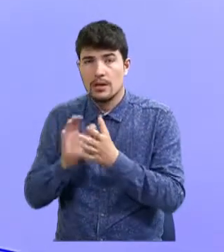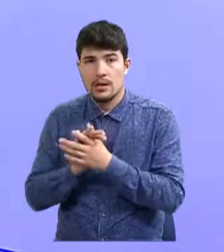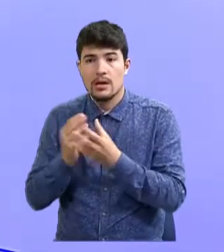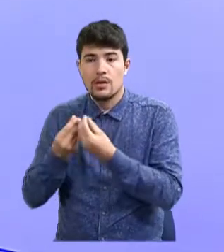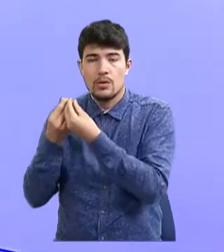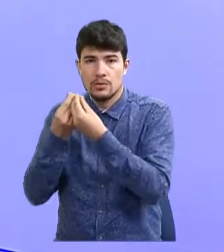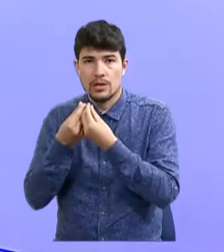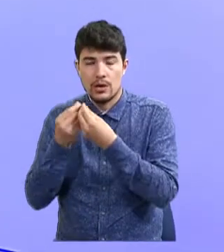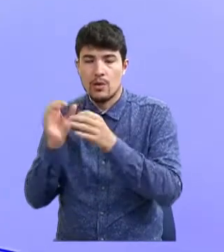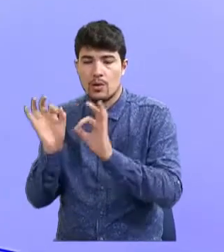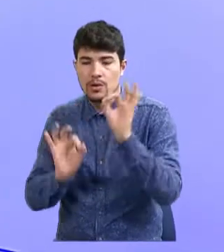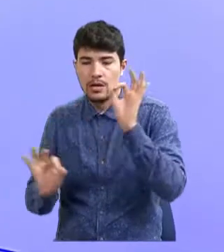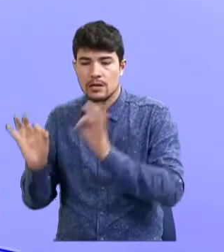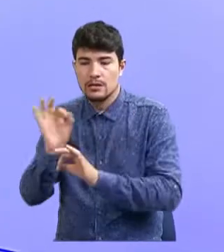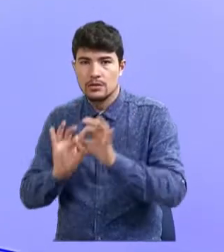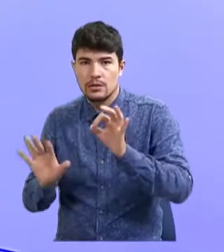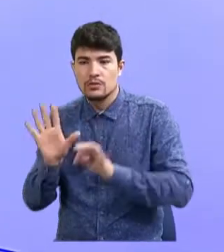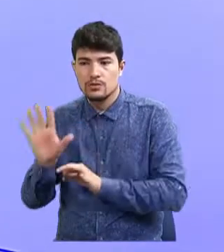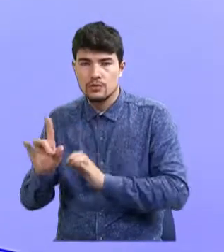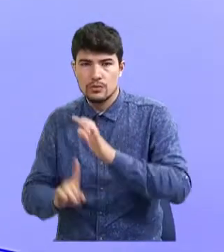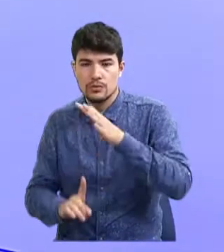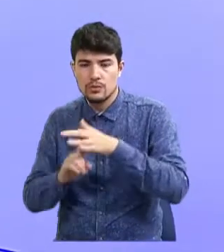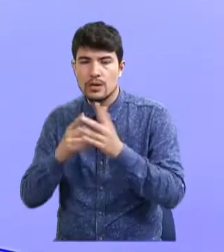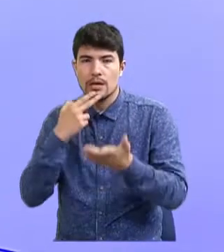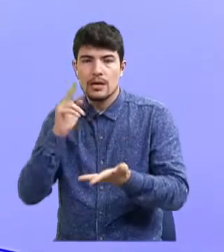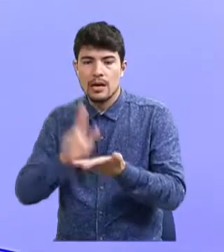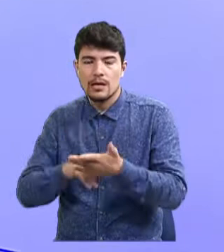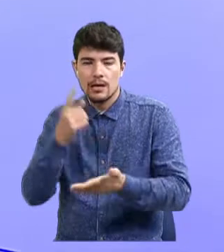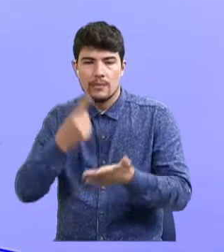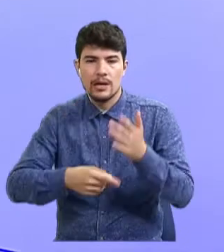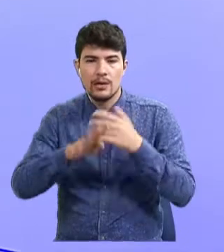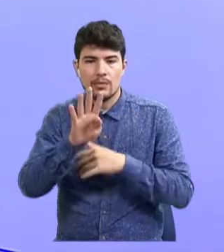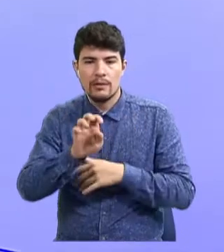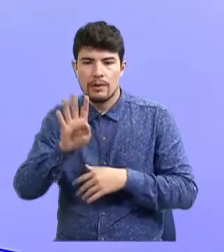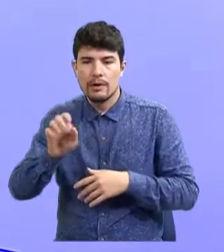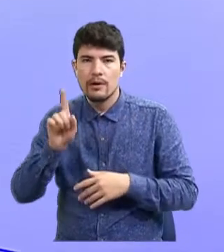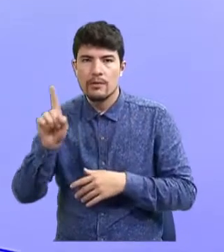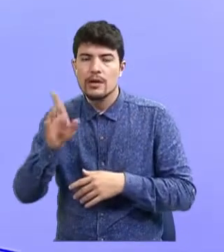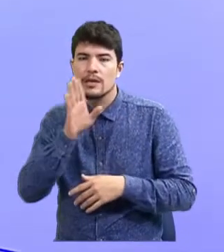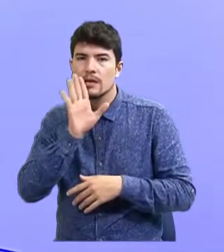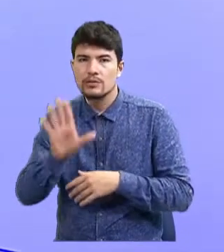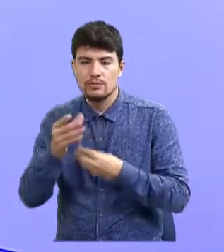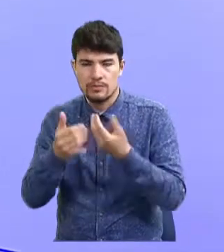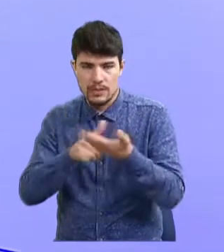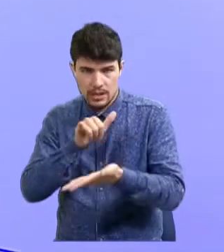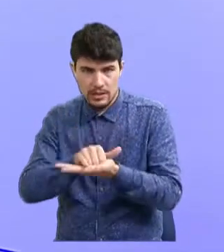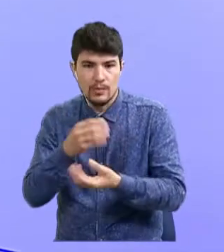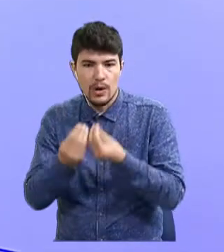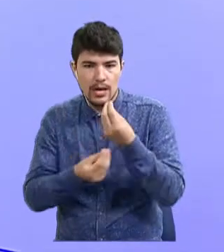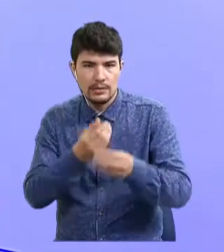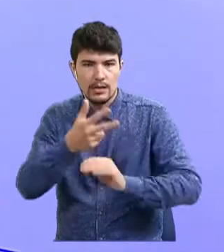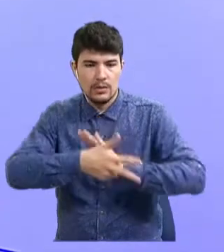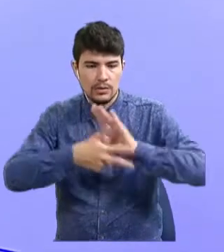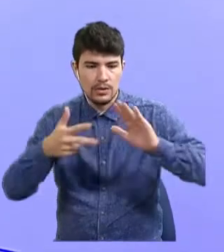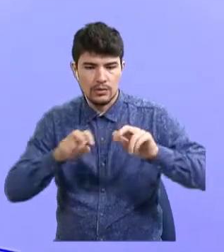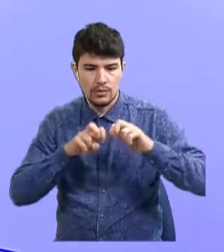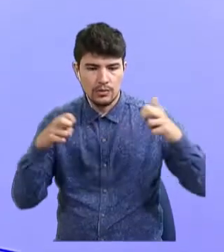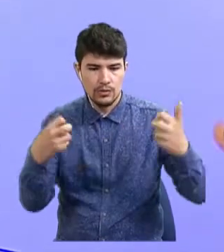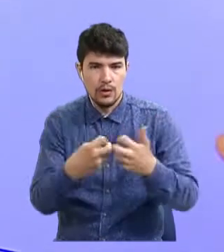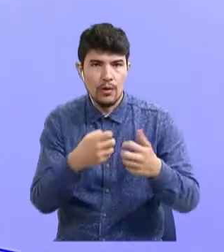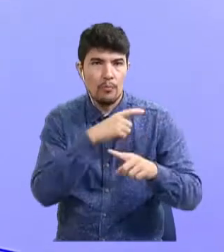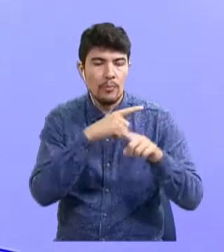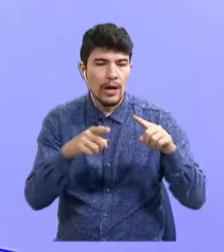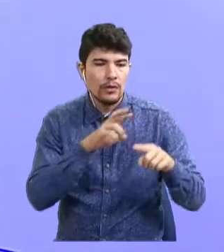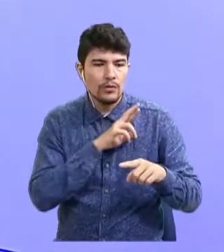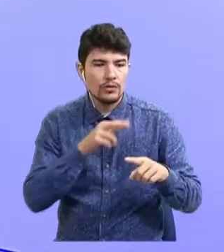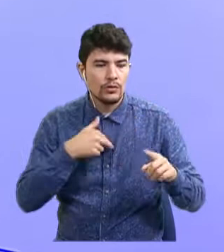la organización que fue creada en la Carta del 91 fue hecha por el constituyente también. En tal razón, el camino que